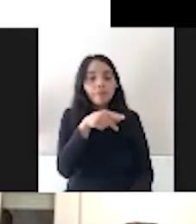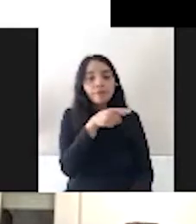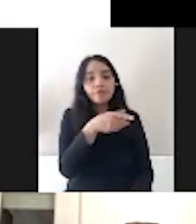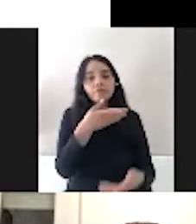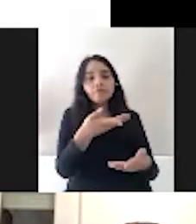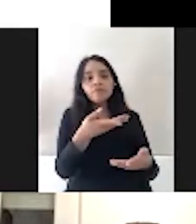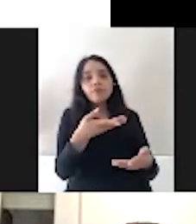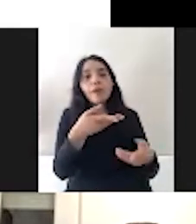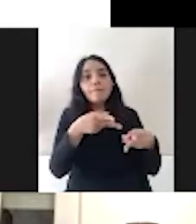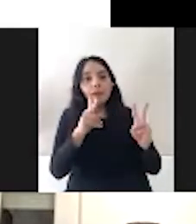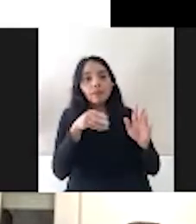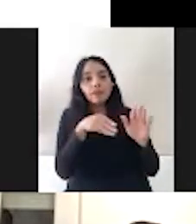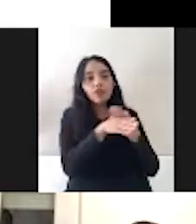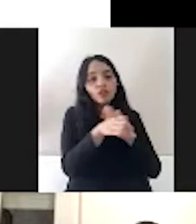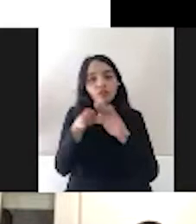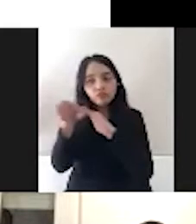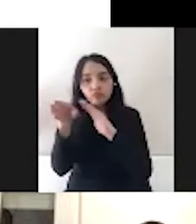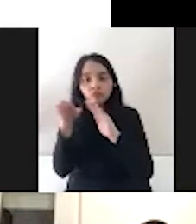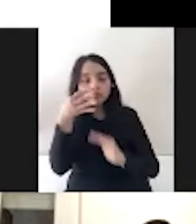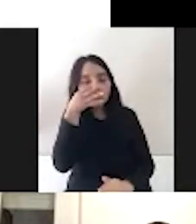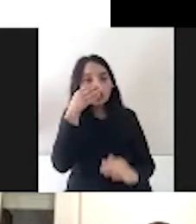poder yo desarrollar esta investigación.